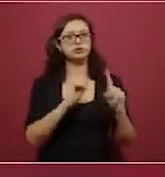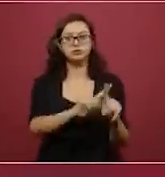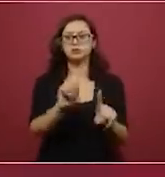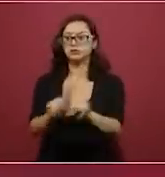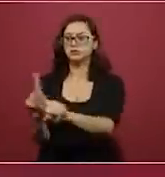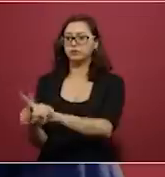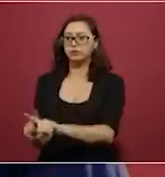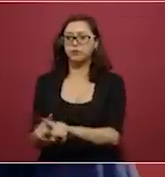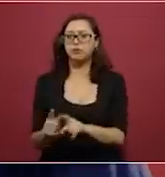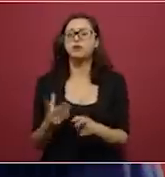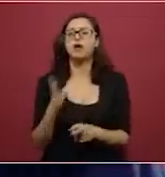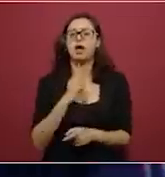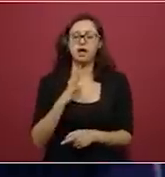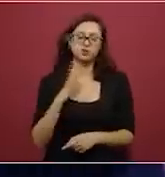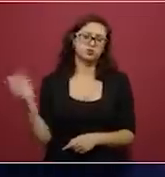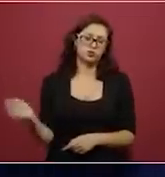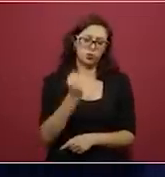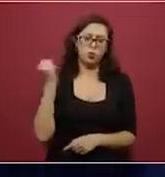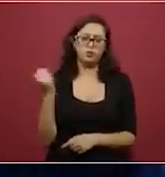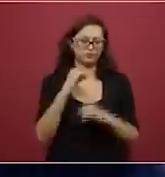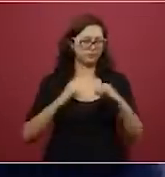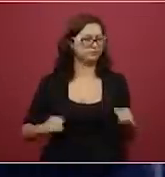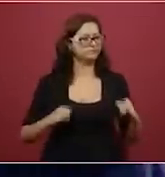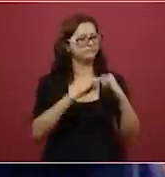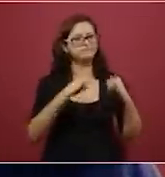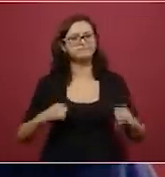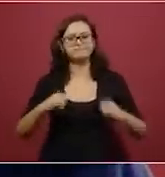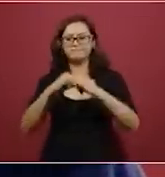afortunadamente se cuenta con instituciones